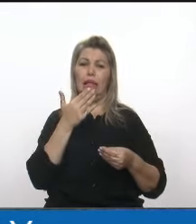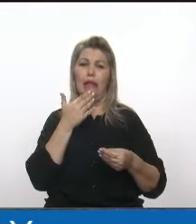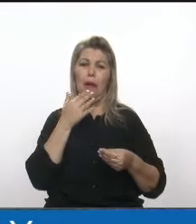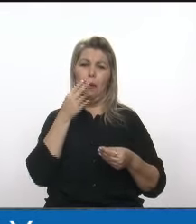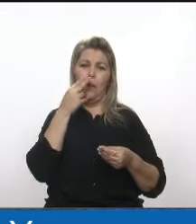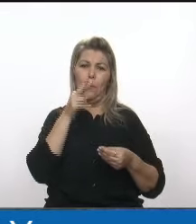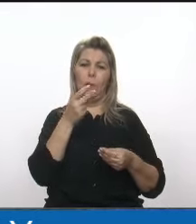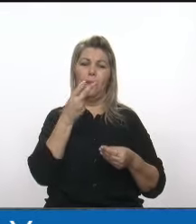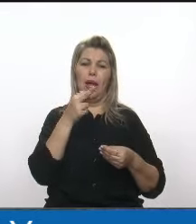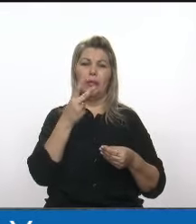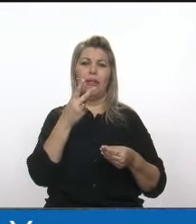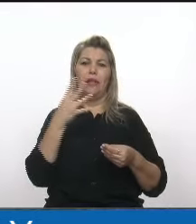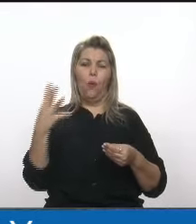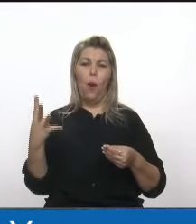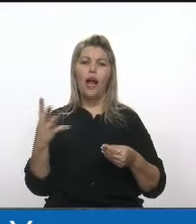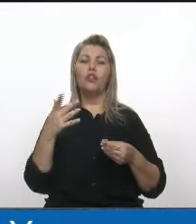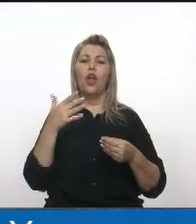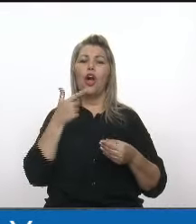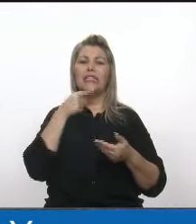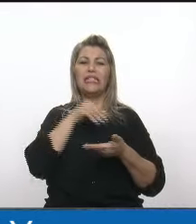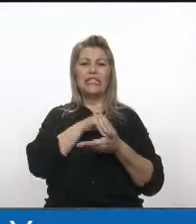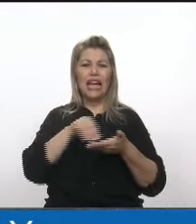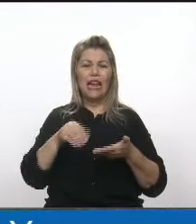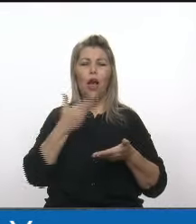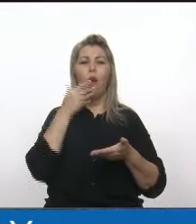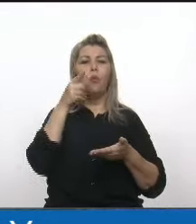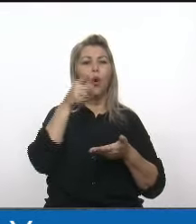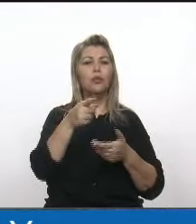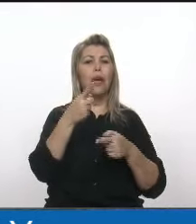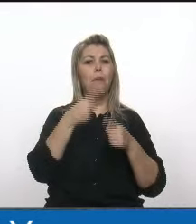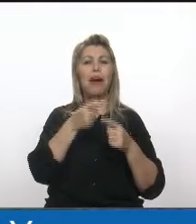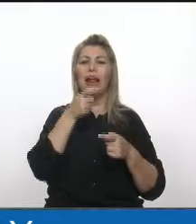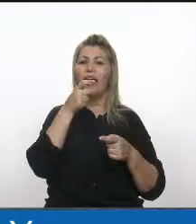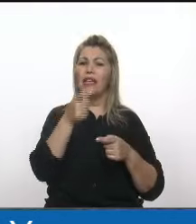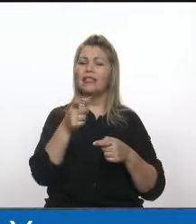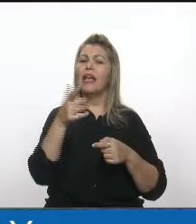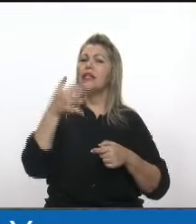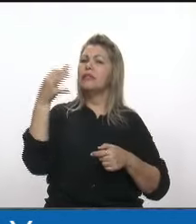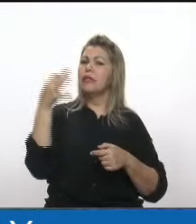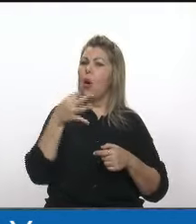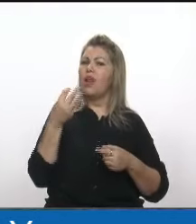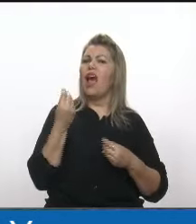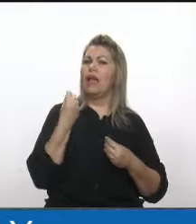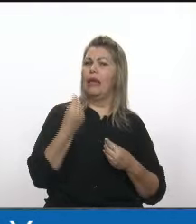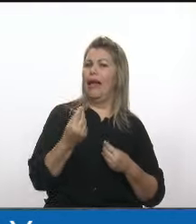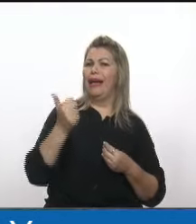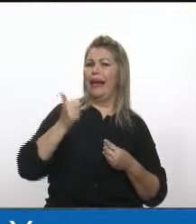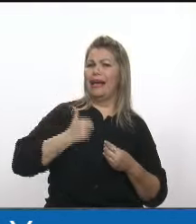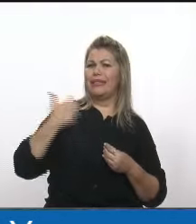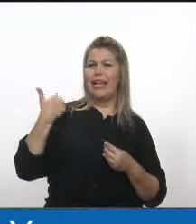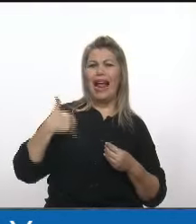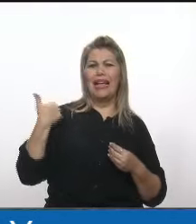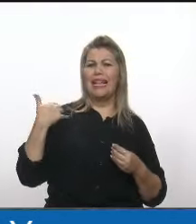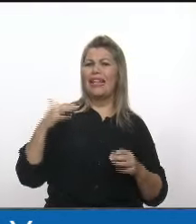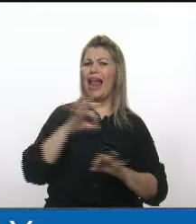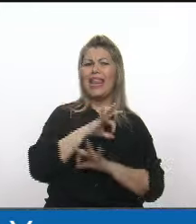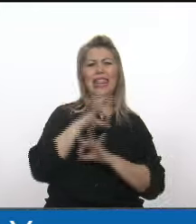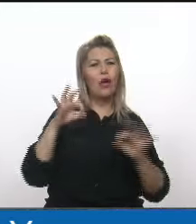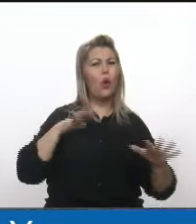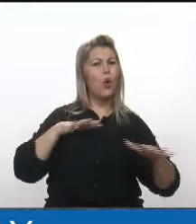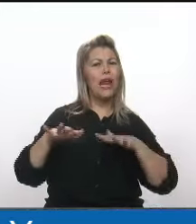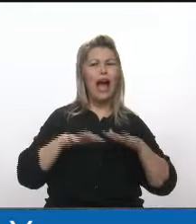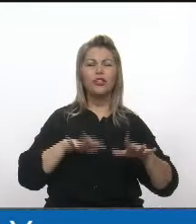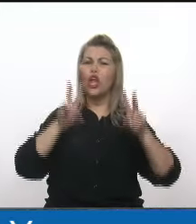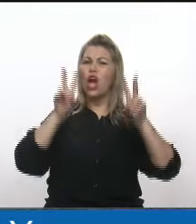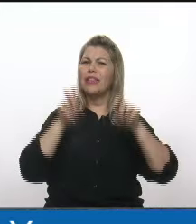estimado senador tengo el agrado de dirigirme a usted los efectos de reiterarle la seguridad de que la cancillería Argentina no realizará ninguna acción en el ámbito de la política